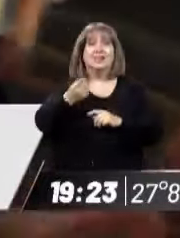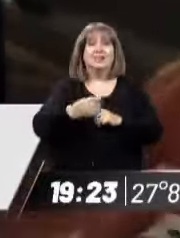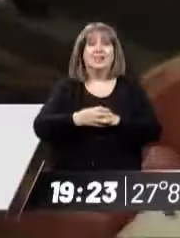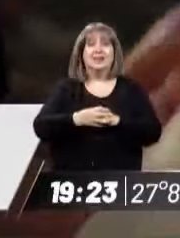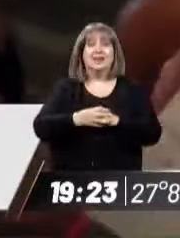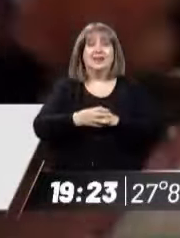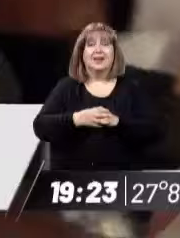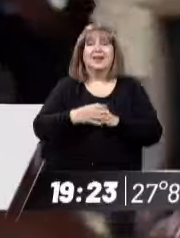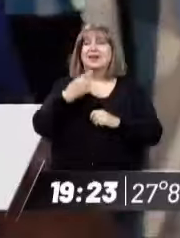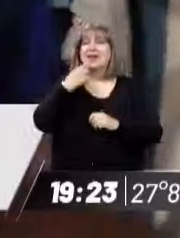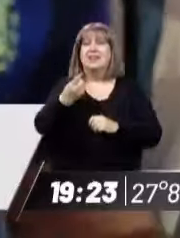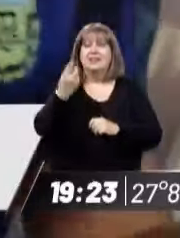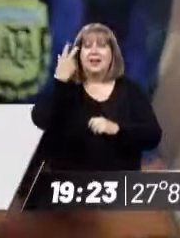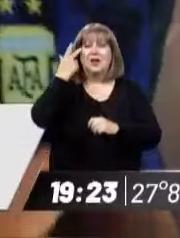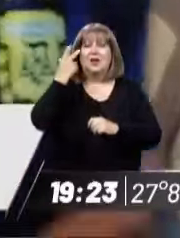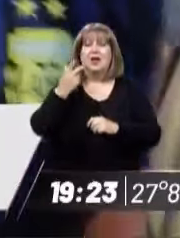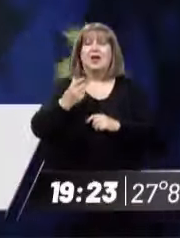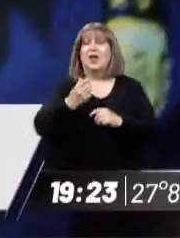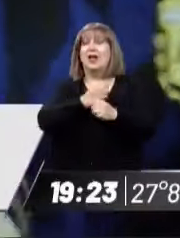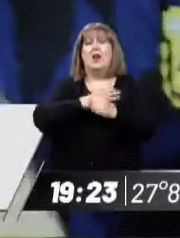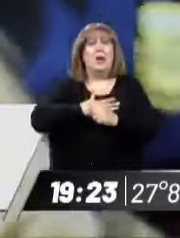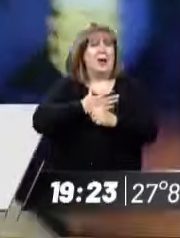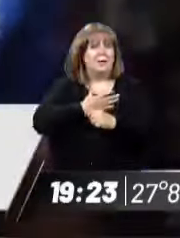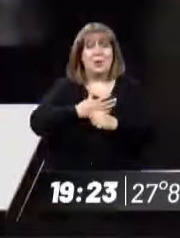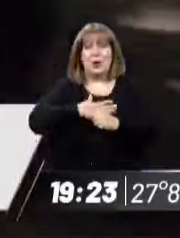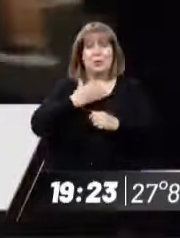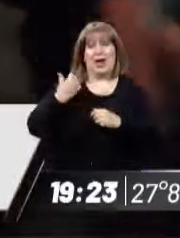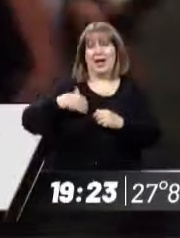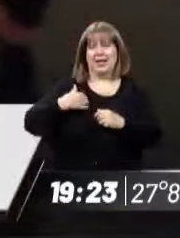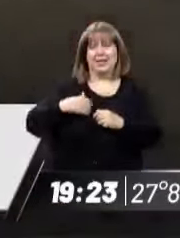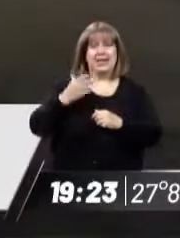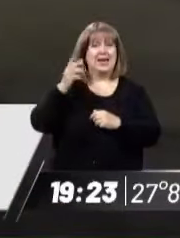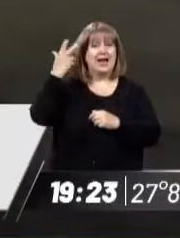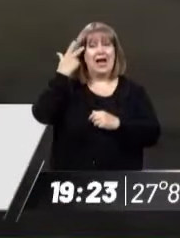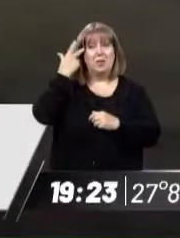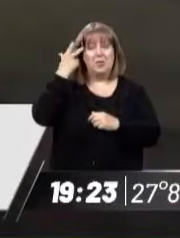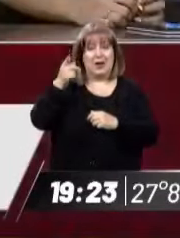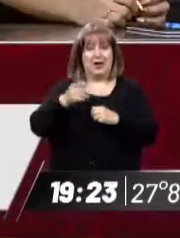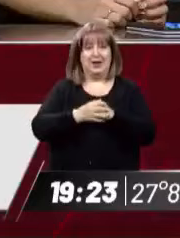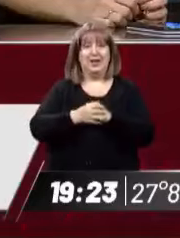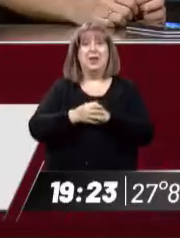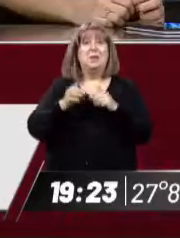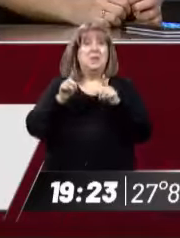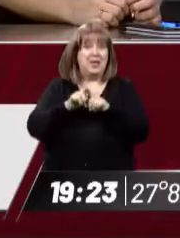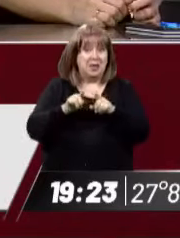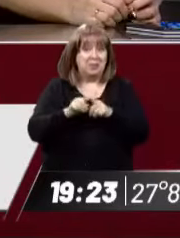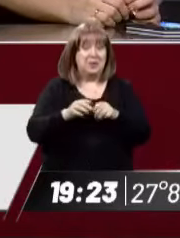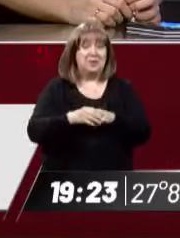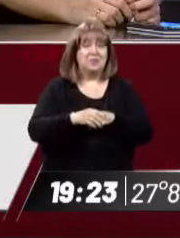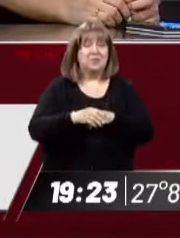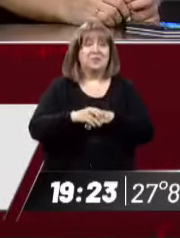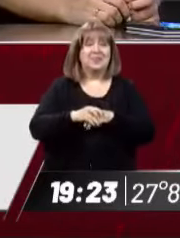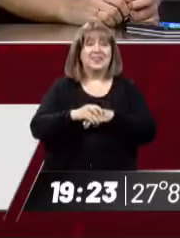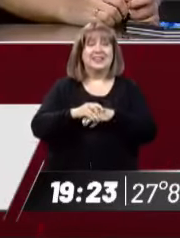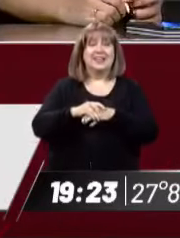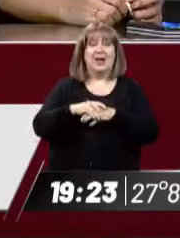te entiendo, amor. A Lionel, ¿qué le dirías hoy? Ay, que lo amamos. Cuidado que te va a caer. Argentina lo ama. Ahí estaba la Zoom. Muy